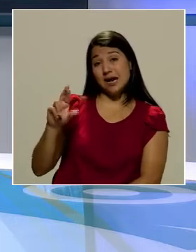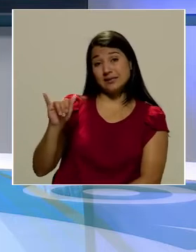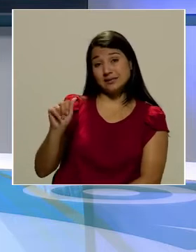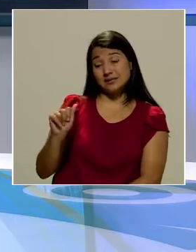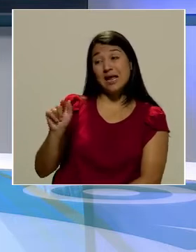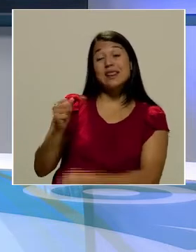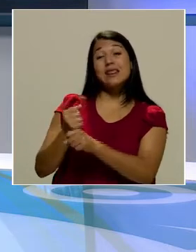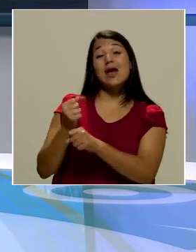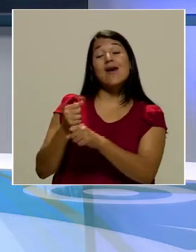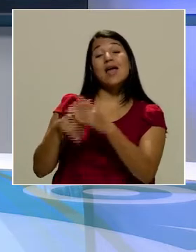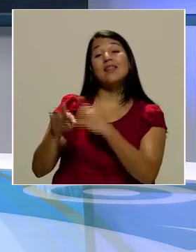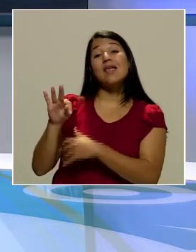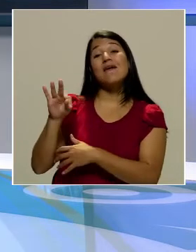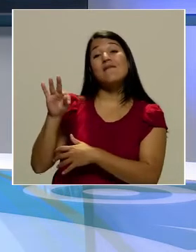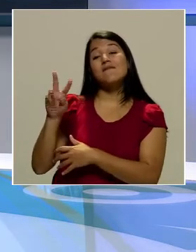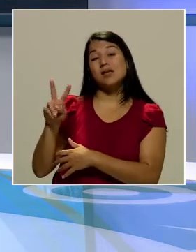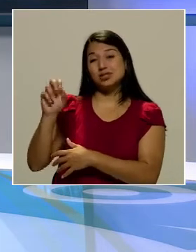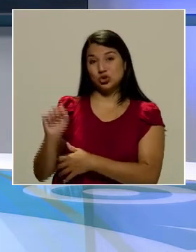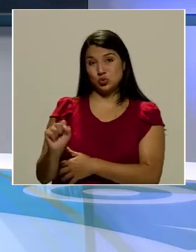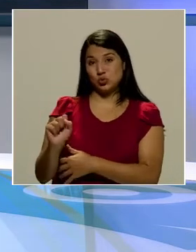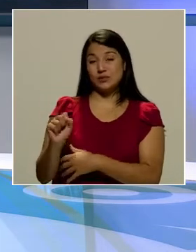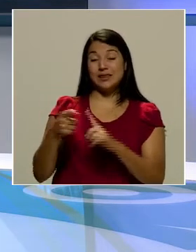el reporte desde San Isidro del General.